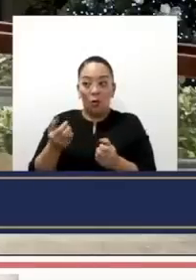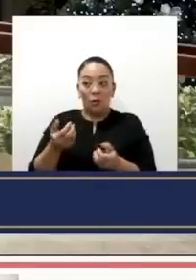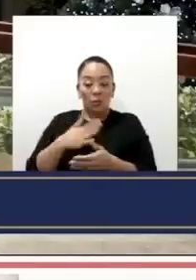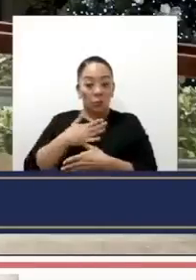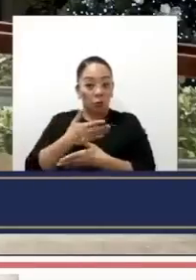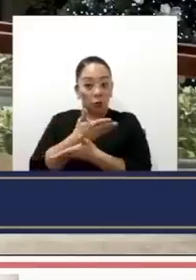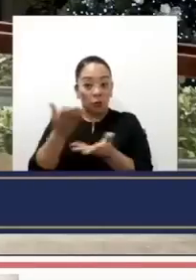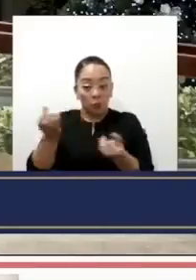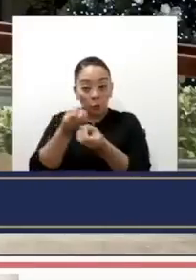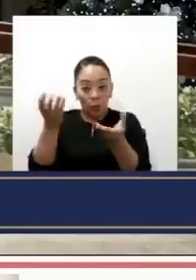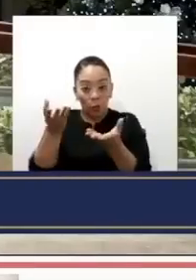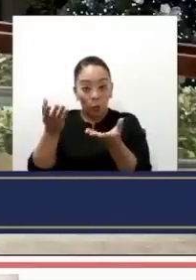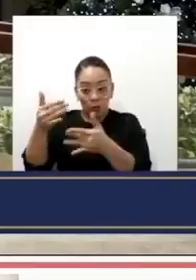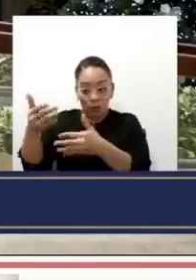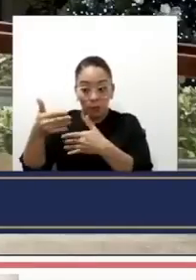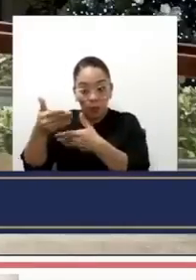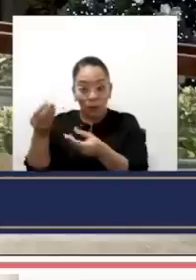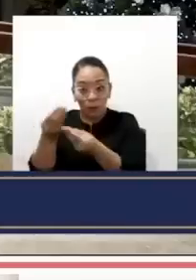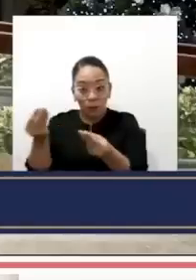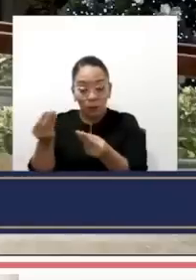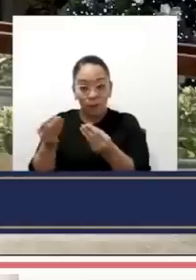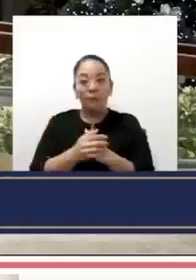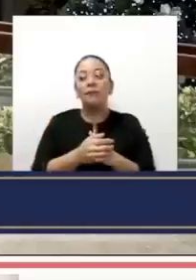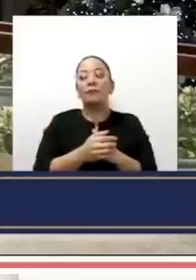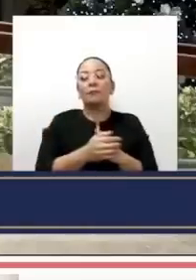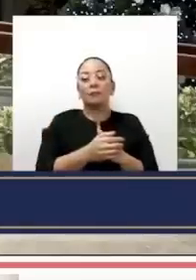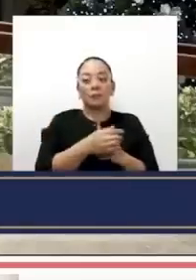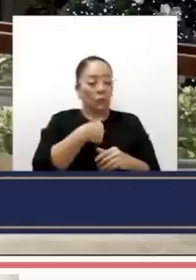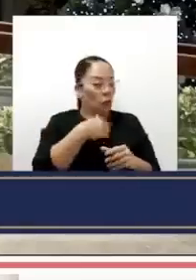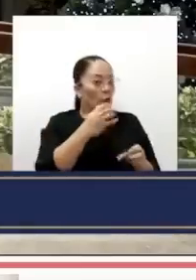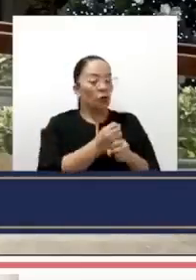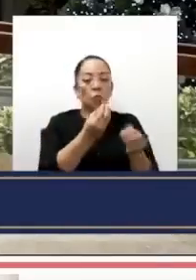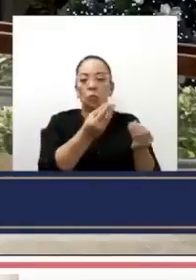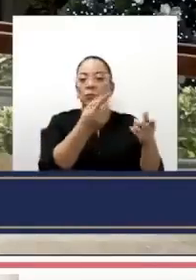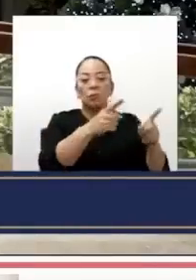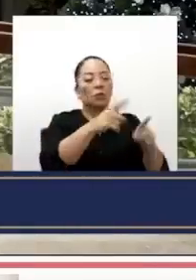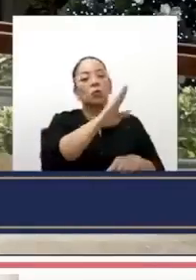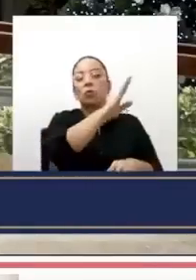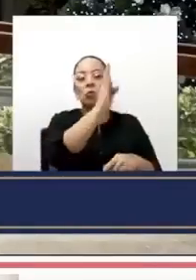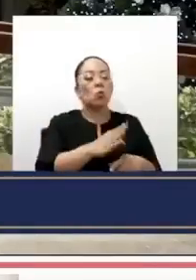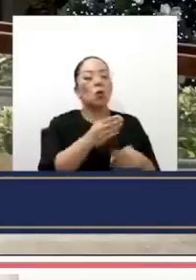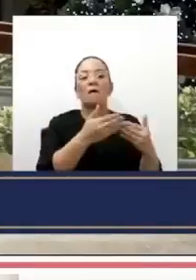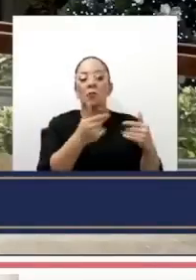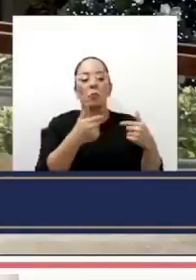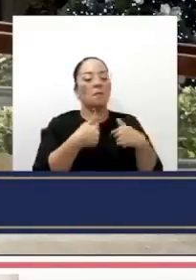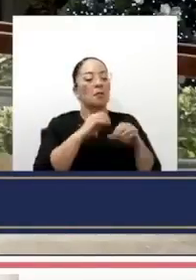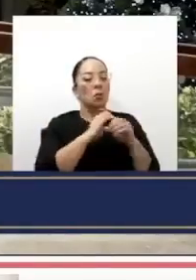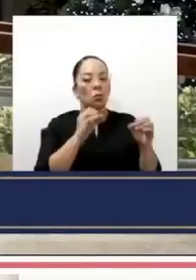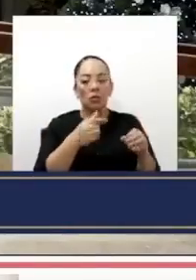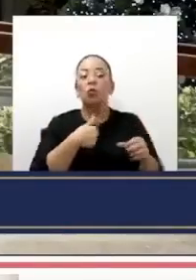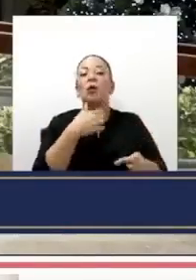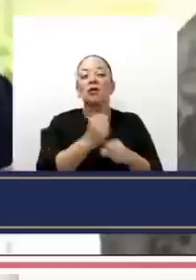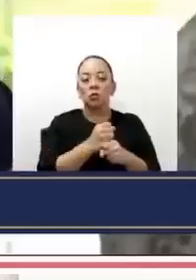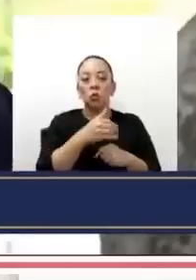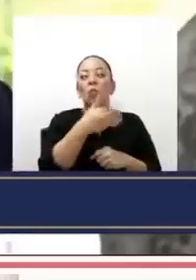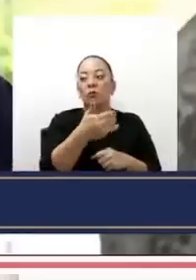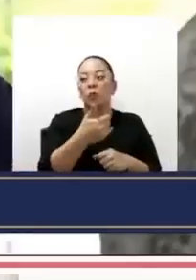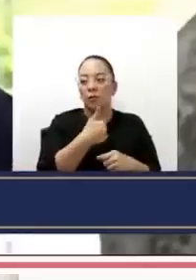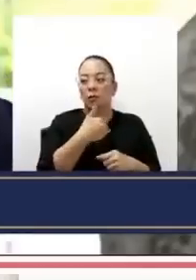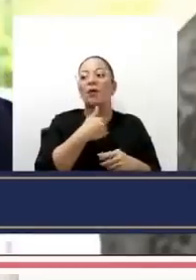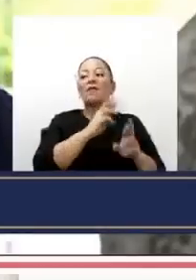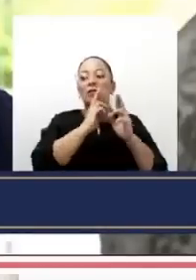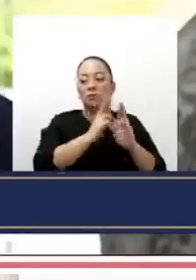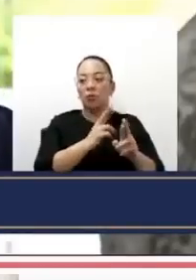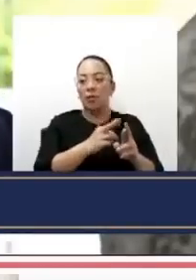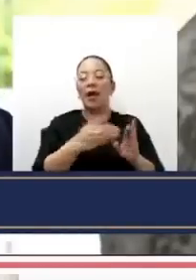estos expedientes. Pues yo lo he hecho en muchas causas y nunca se han atrevido a abrirme ninguna. Y lo he hecho cuando he tenido que responder